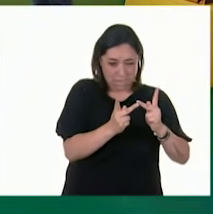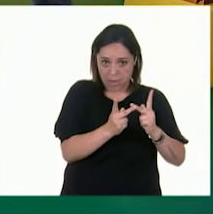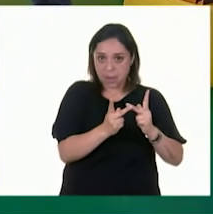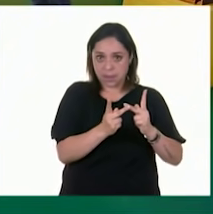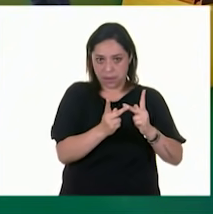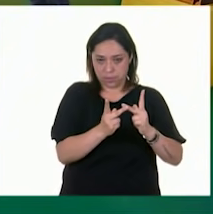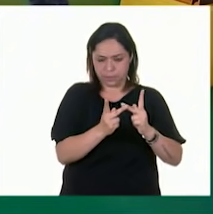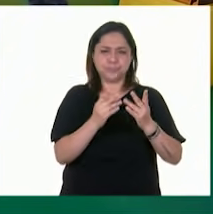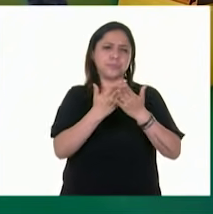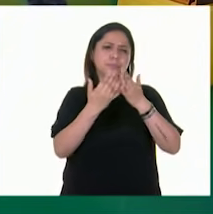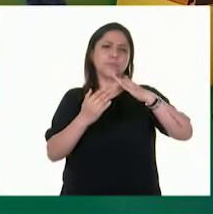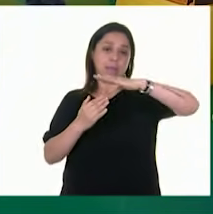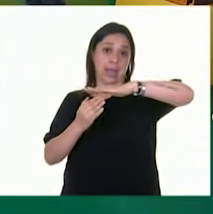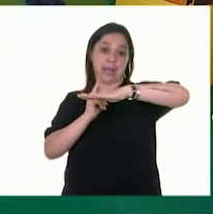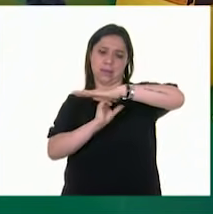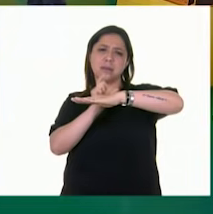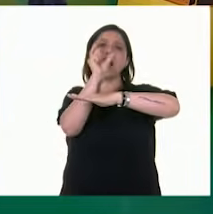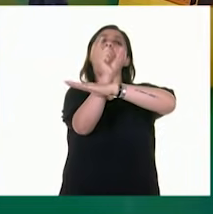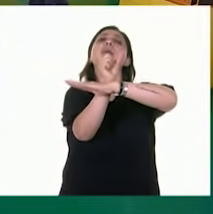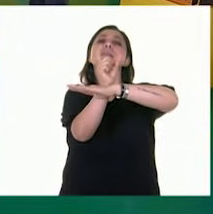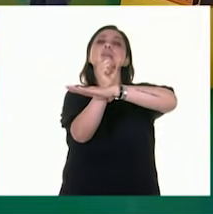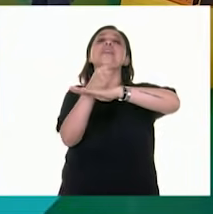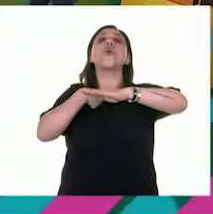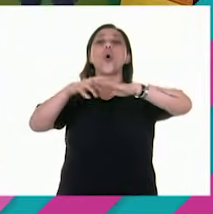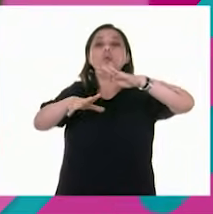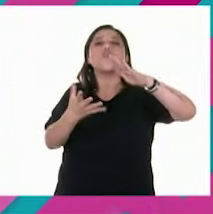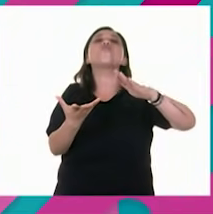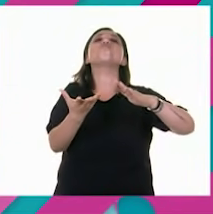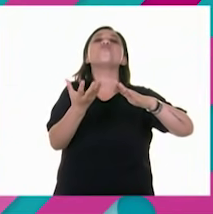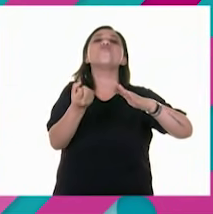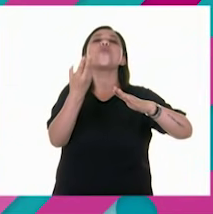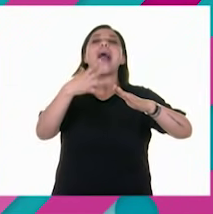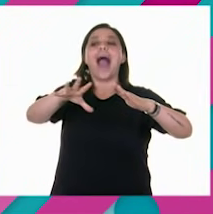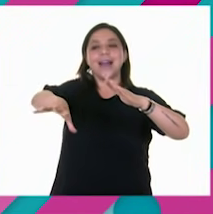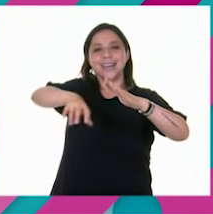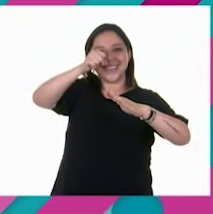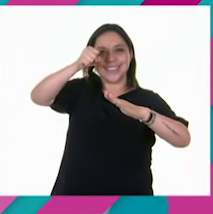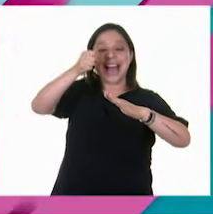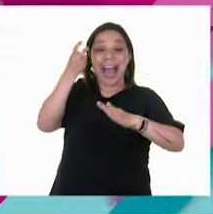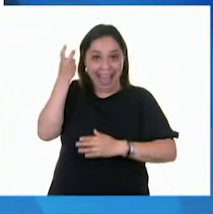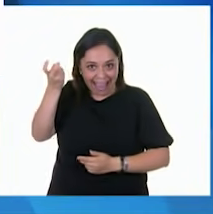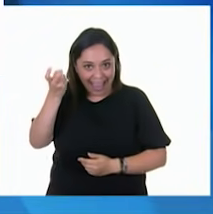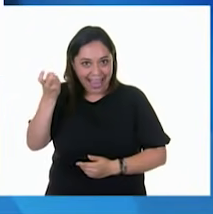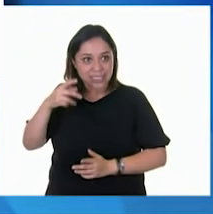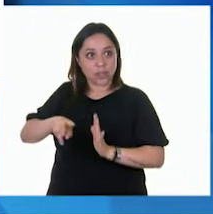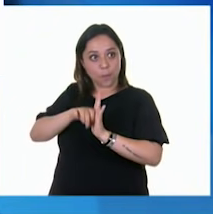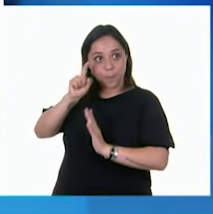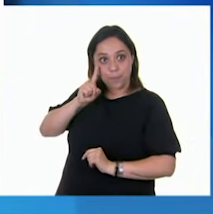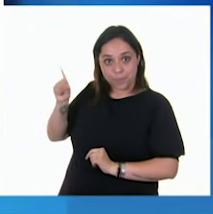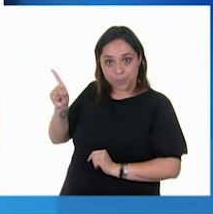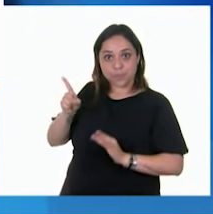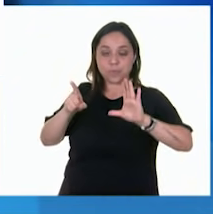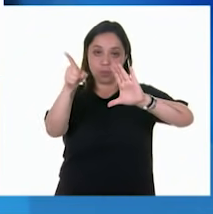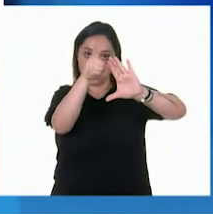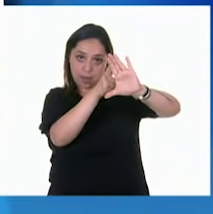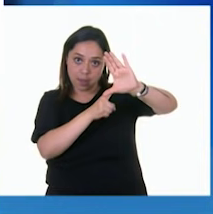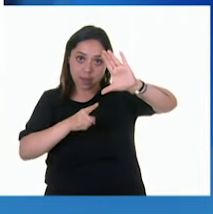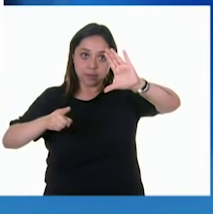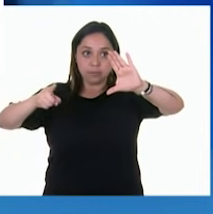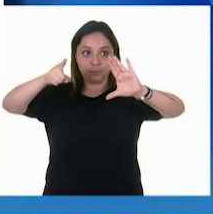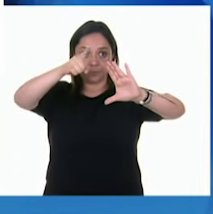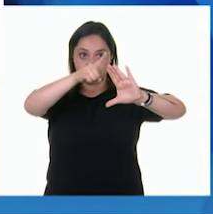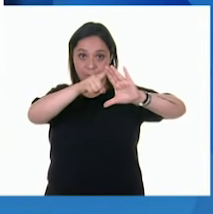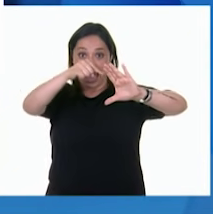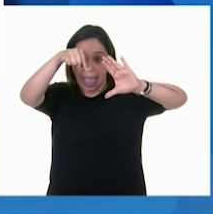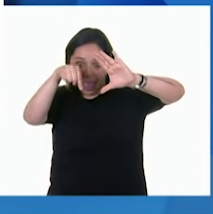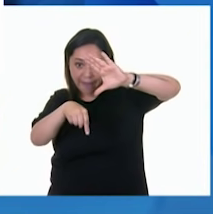numerador? ¿Cuántos voy a agarrar? Exacto, muy bien. Y, por ejemplo, pueden estar viendo en su pantalla, tenemos un círculo. Exacto. El